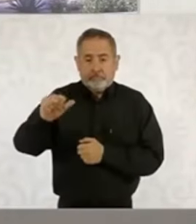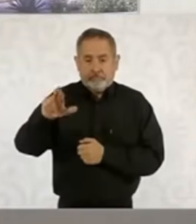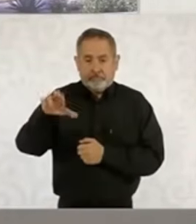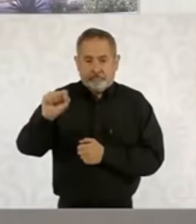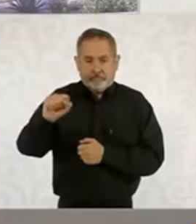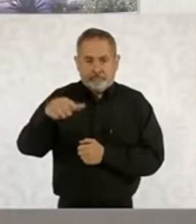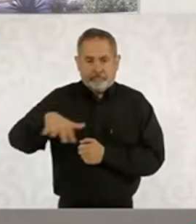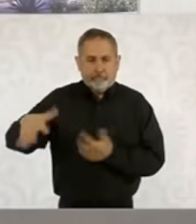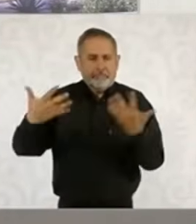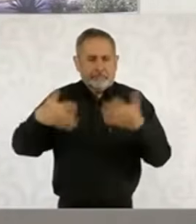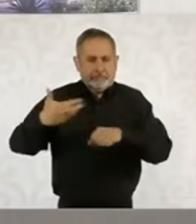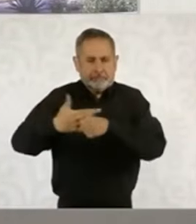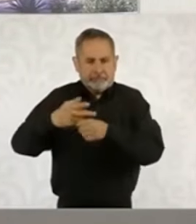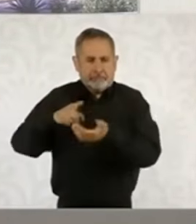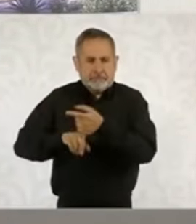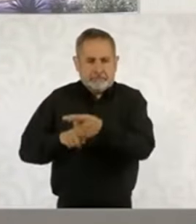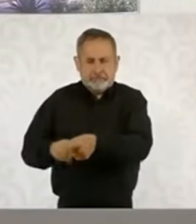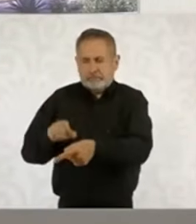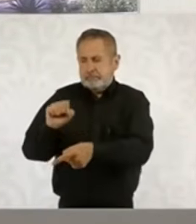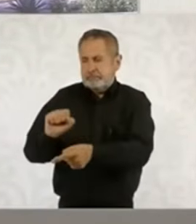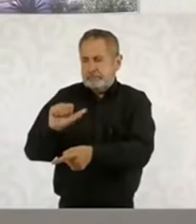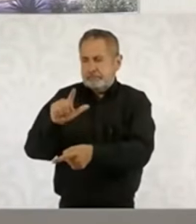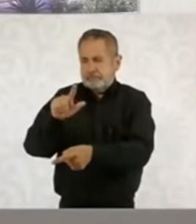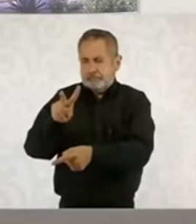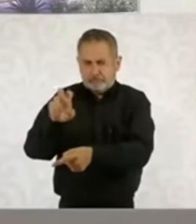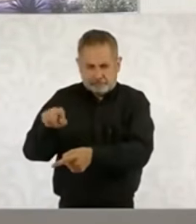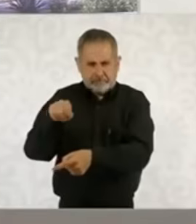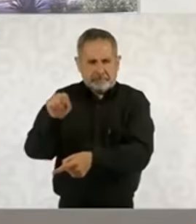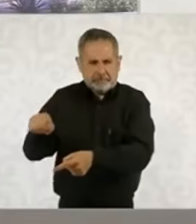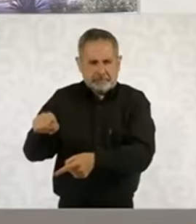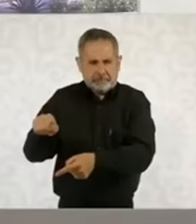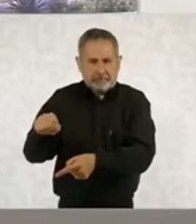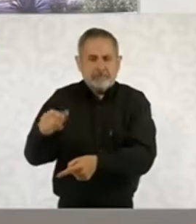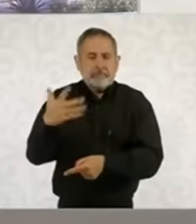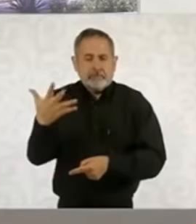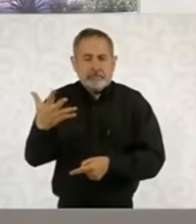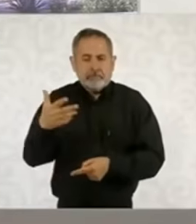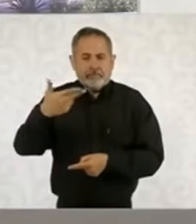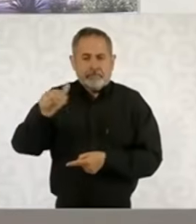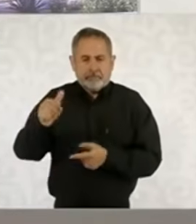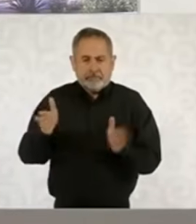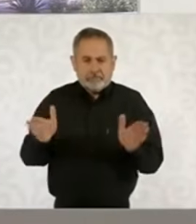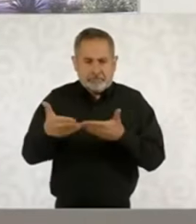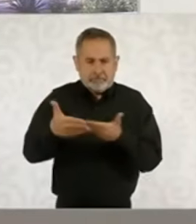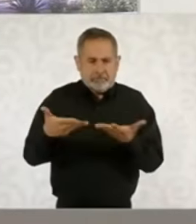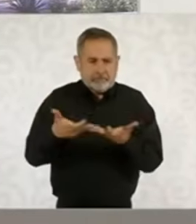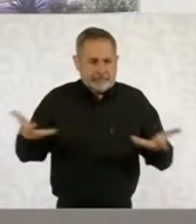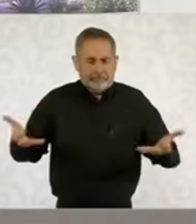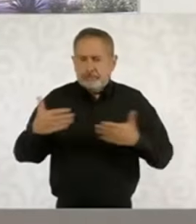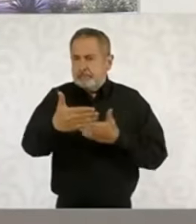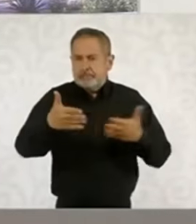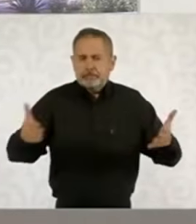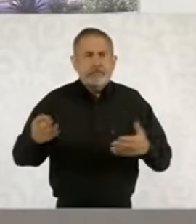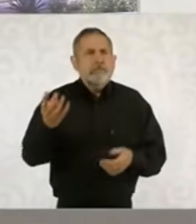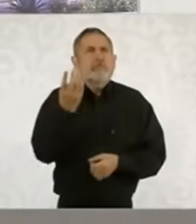de esta empresa, Salve Habitacional, son 5 hectáreas, 5.7, son